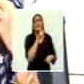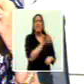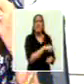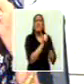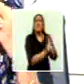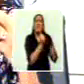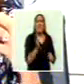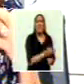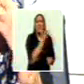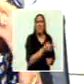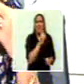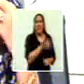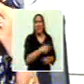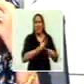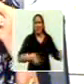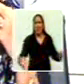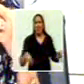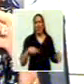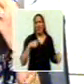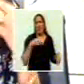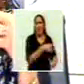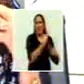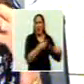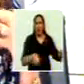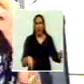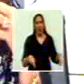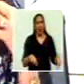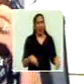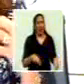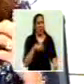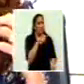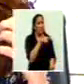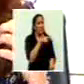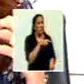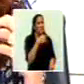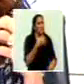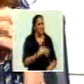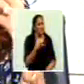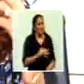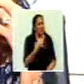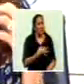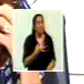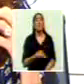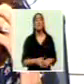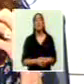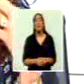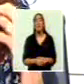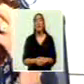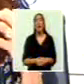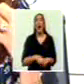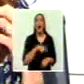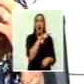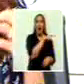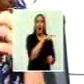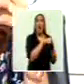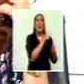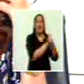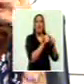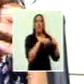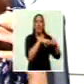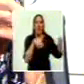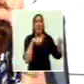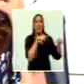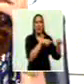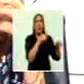dirigentes sindicales de los en serio, los de verdad, salían de Córdoba de las fábricas de